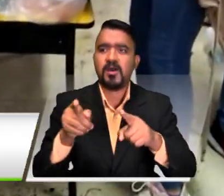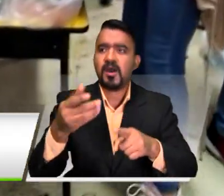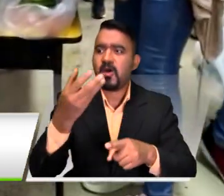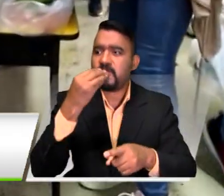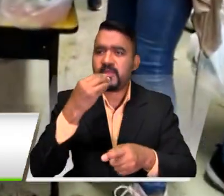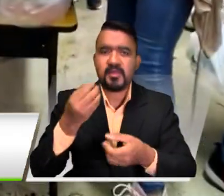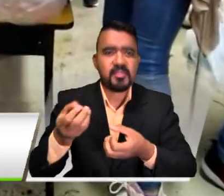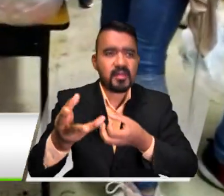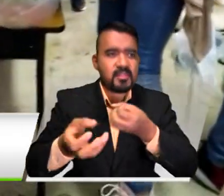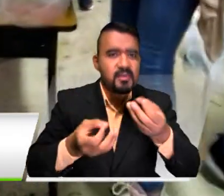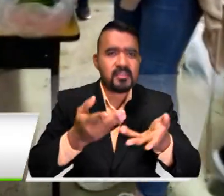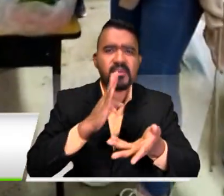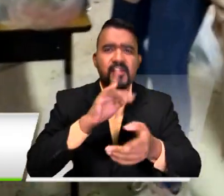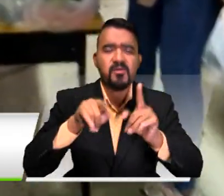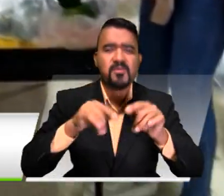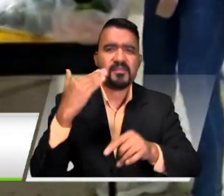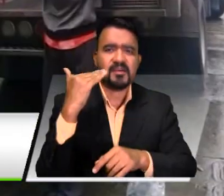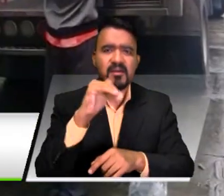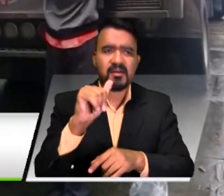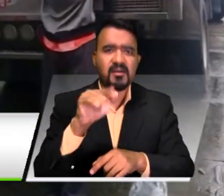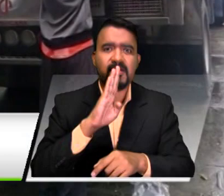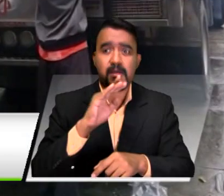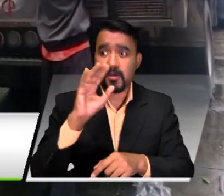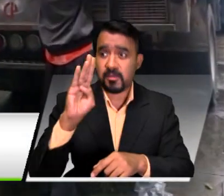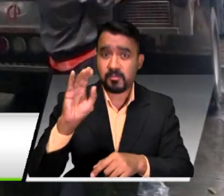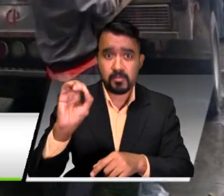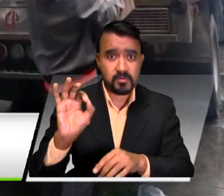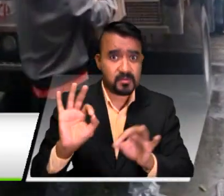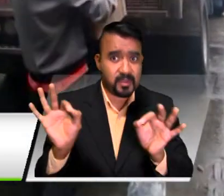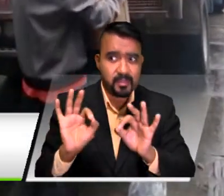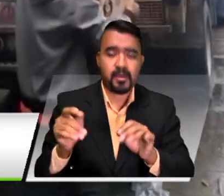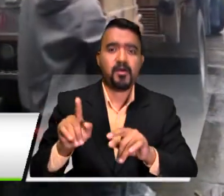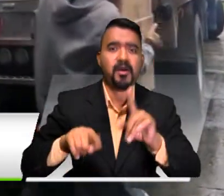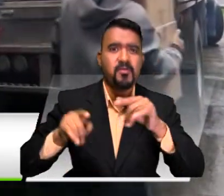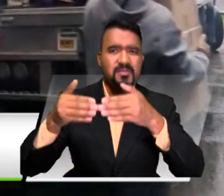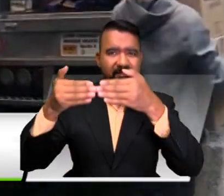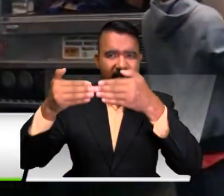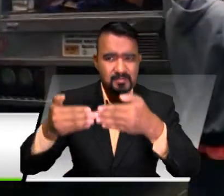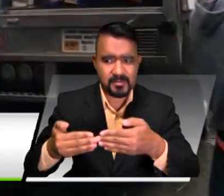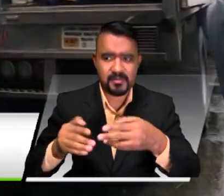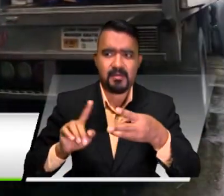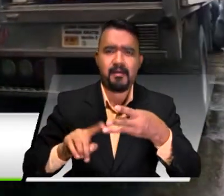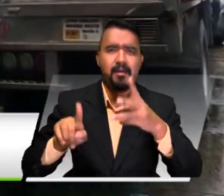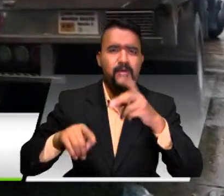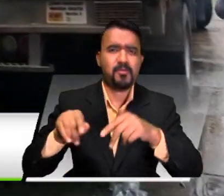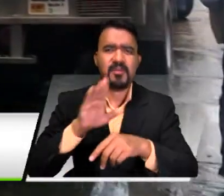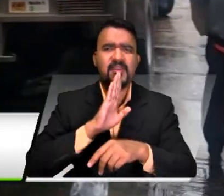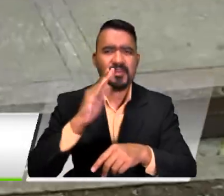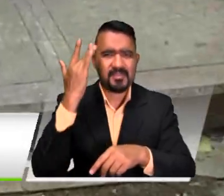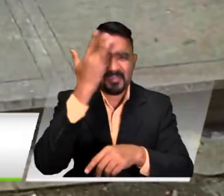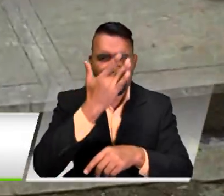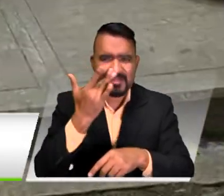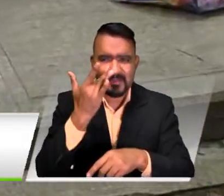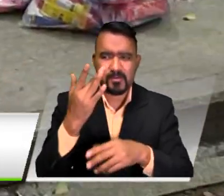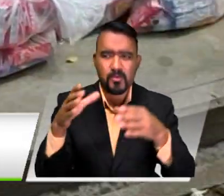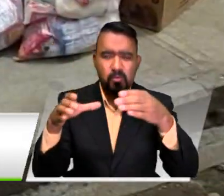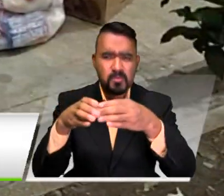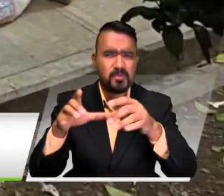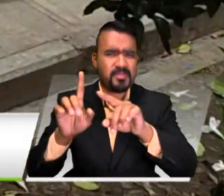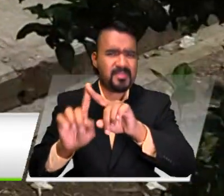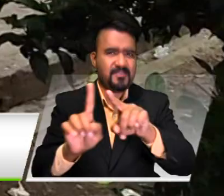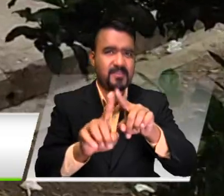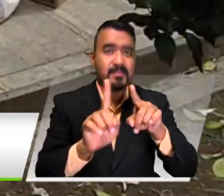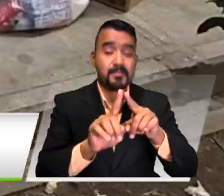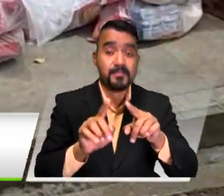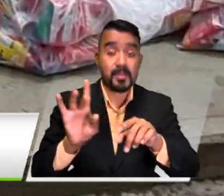es madres, cabezas de hogar, personas en situación de discapacidad, población extrema, población afrodescendiente. La fundación